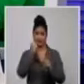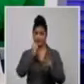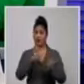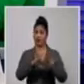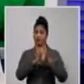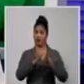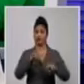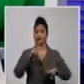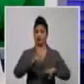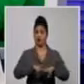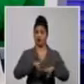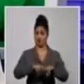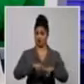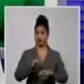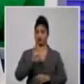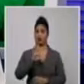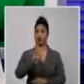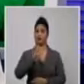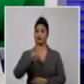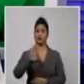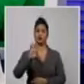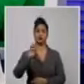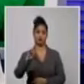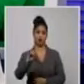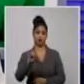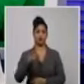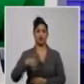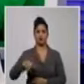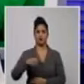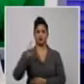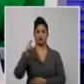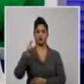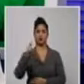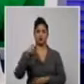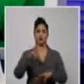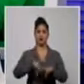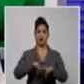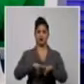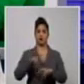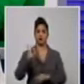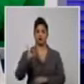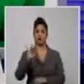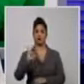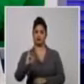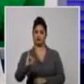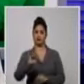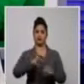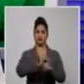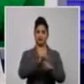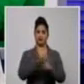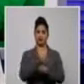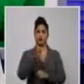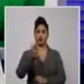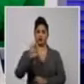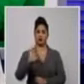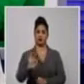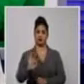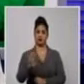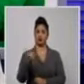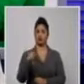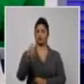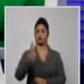440. Centro Habana 76, Arroyo Naranjo 48, 10 de